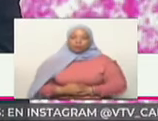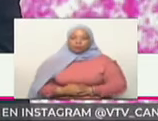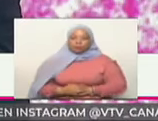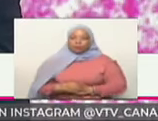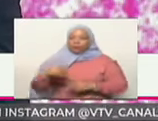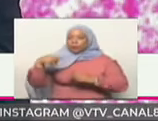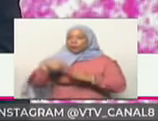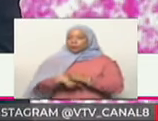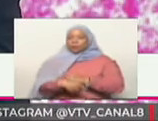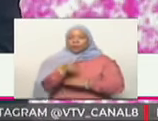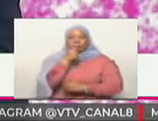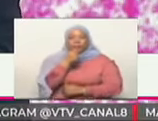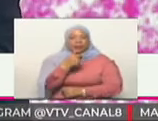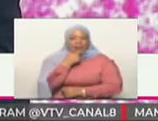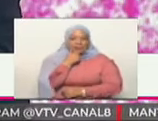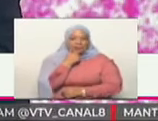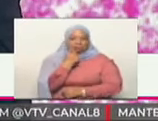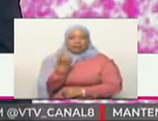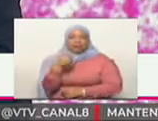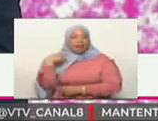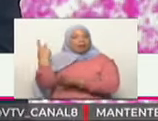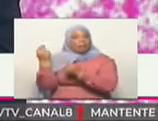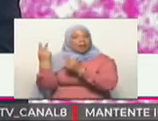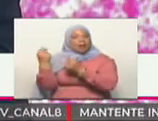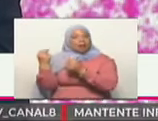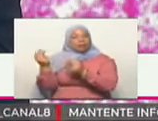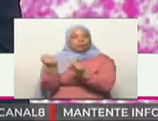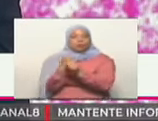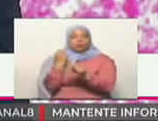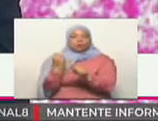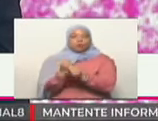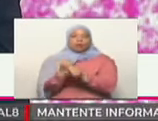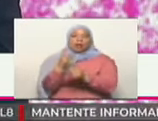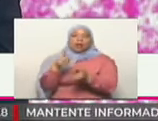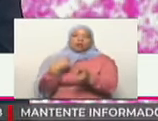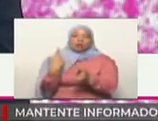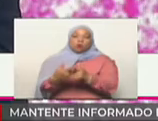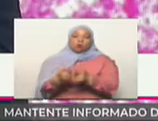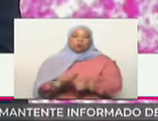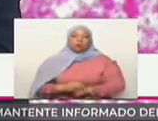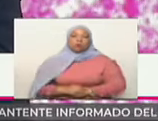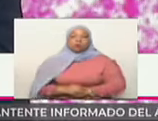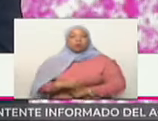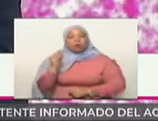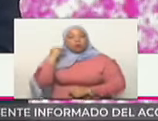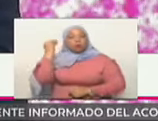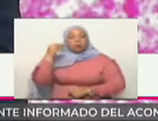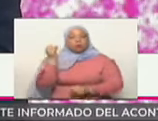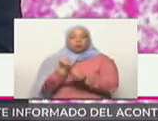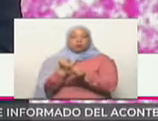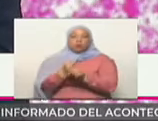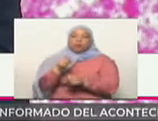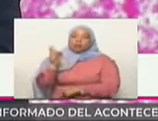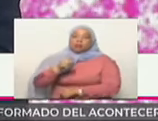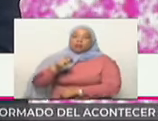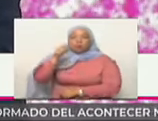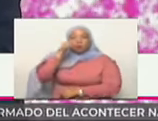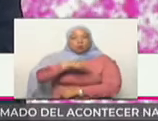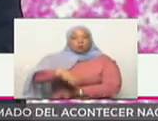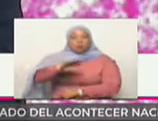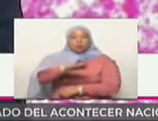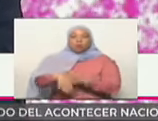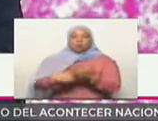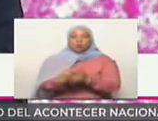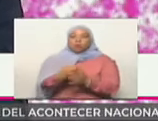profundo, hermoso, esperanzador. Y vamos a hacer entonces un análisis necesario y para eso